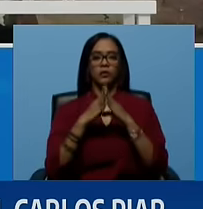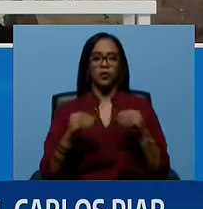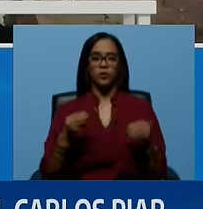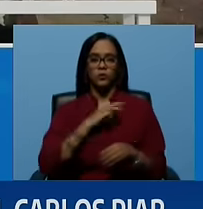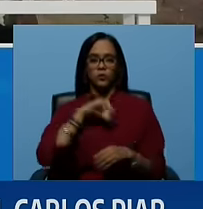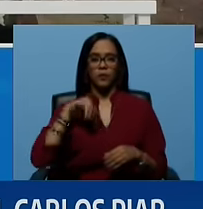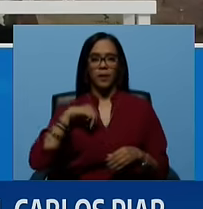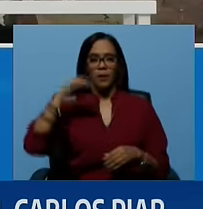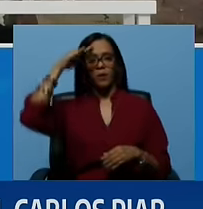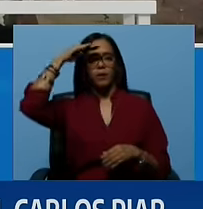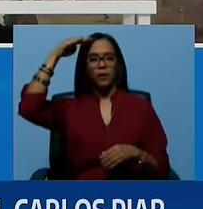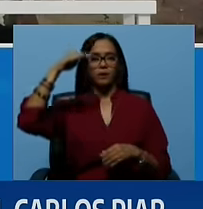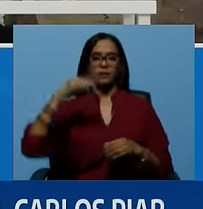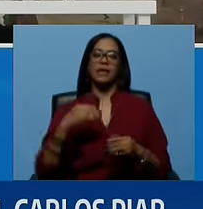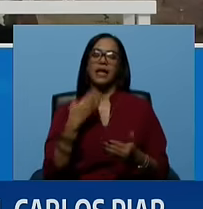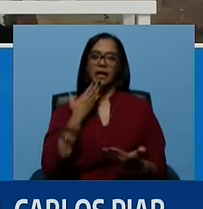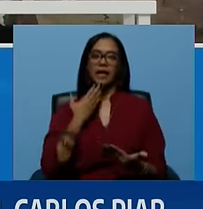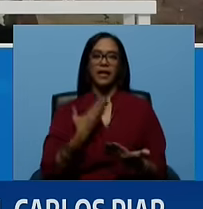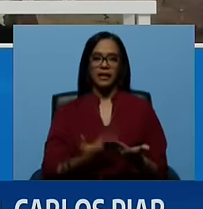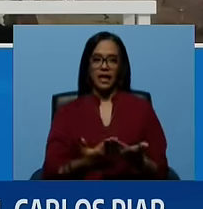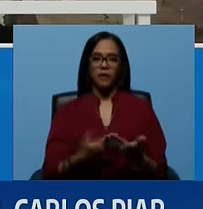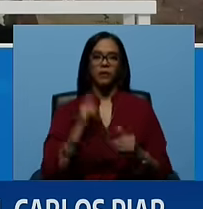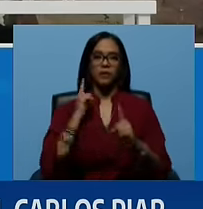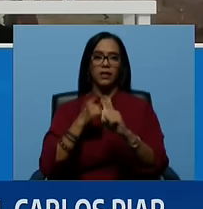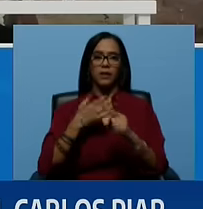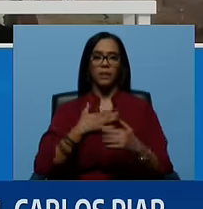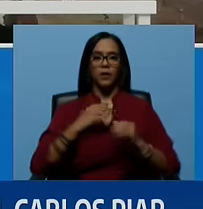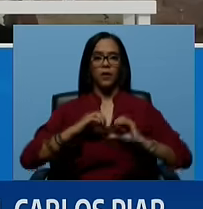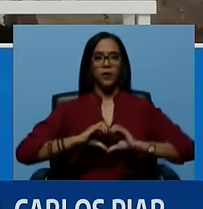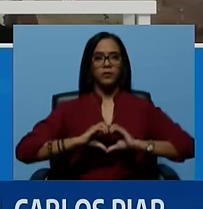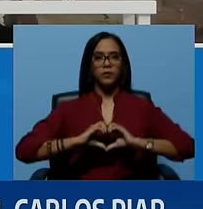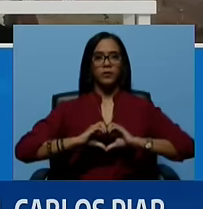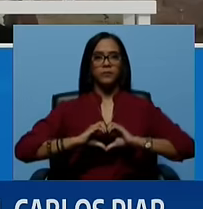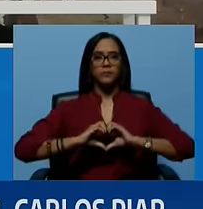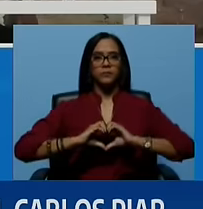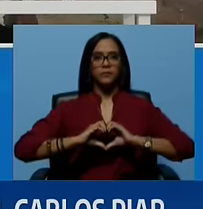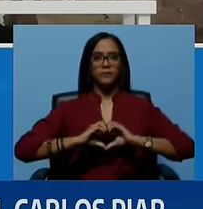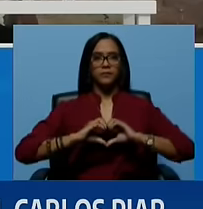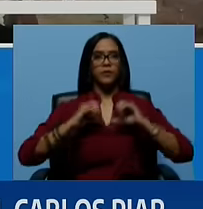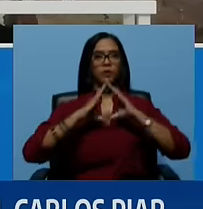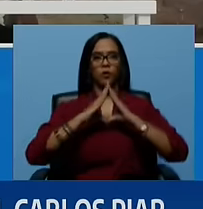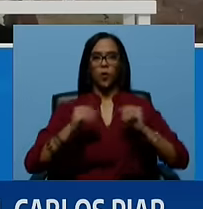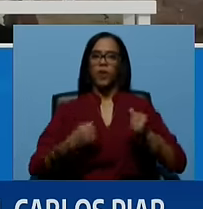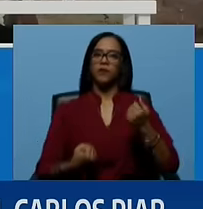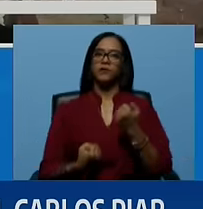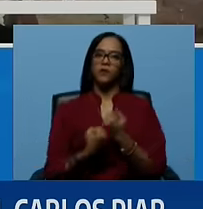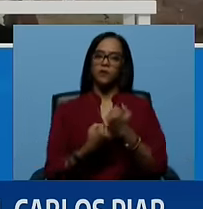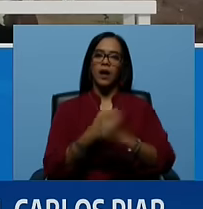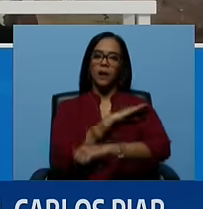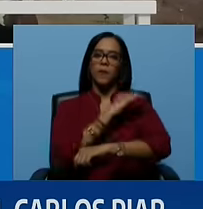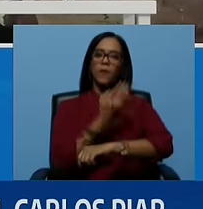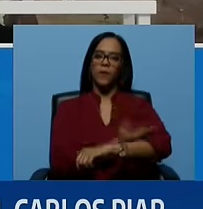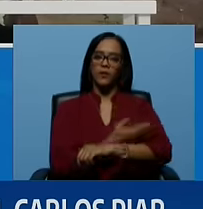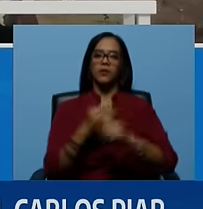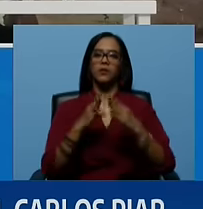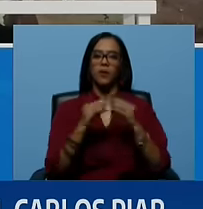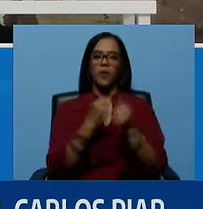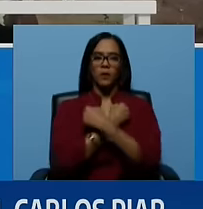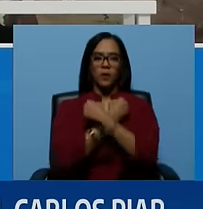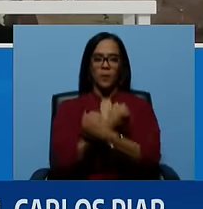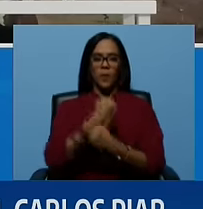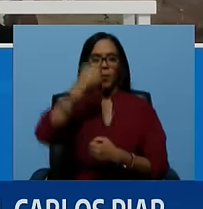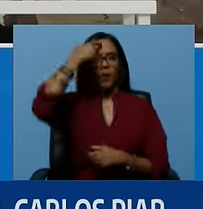soldados les agradezco de mi corazón toda su fuerza y todo su amor por el